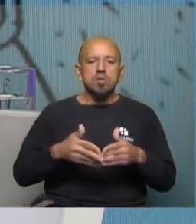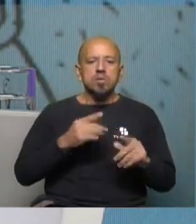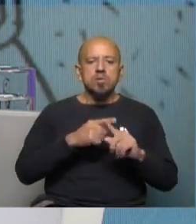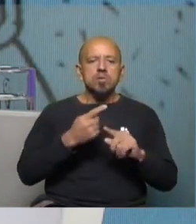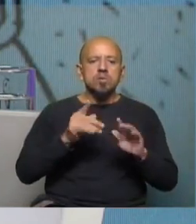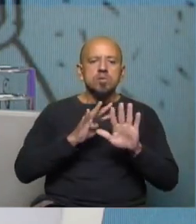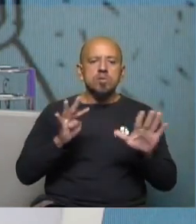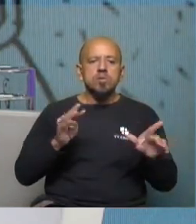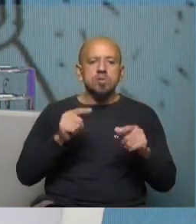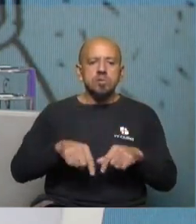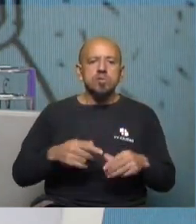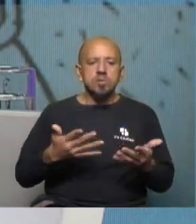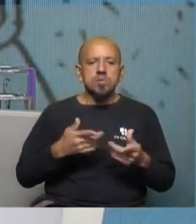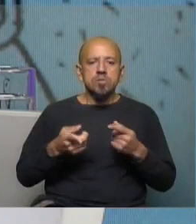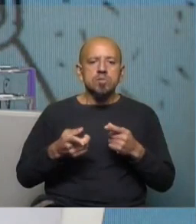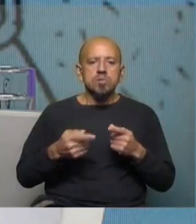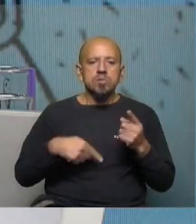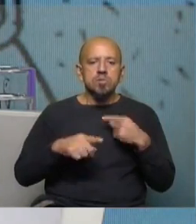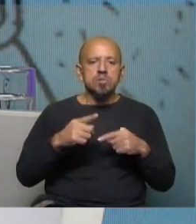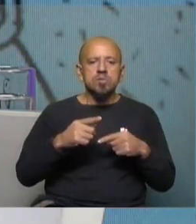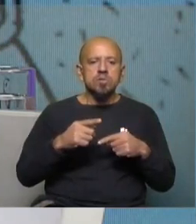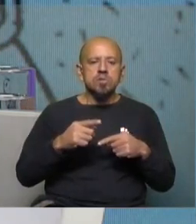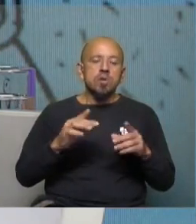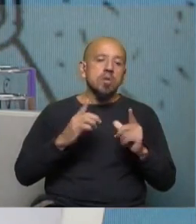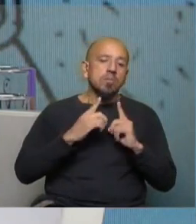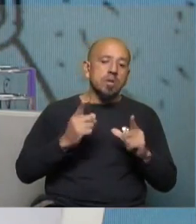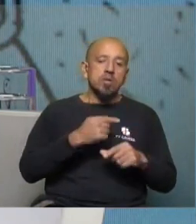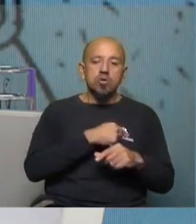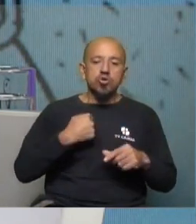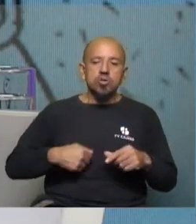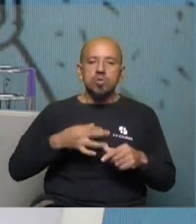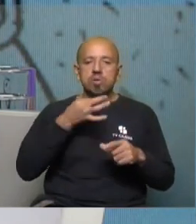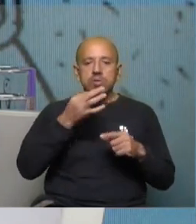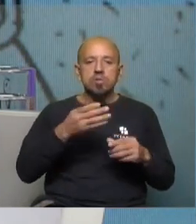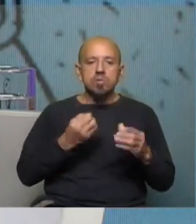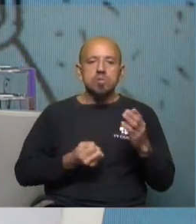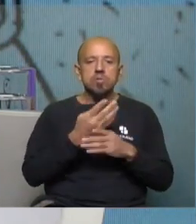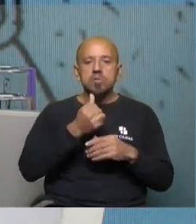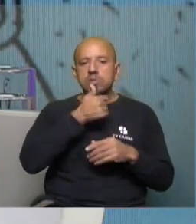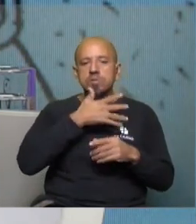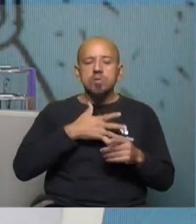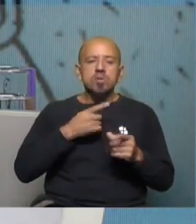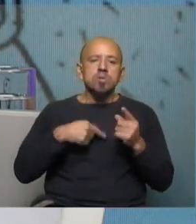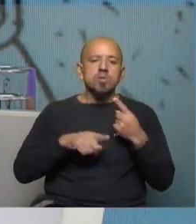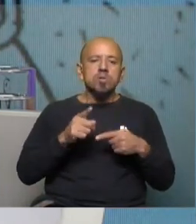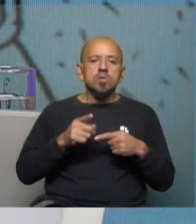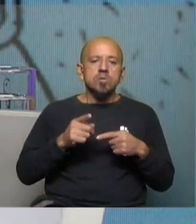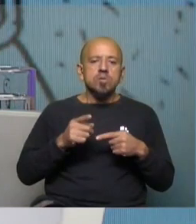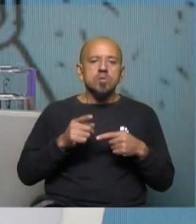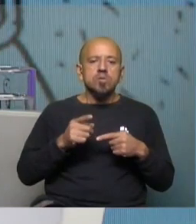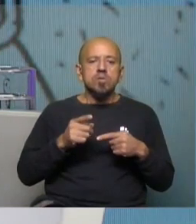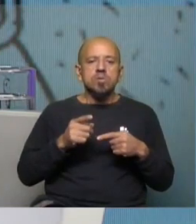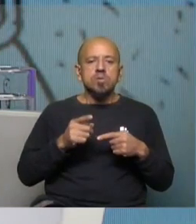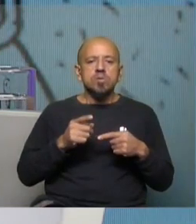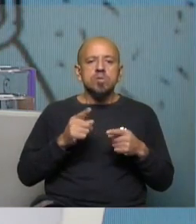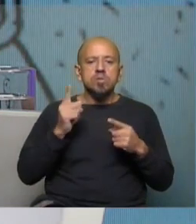y me lo puso en el Imperio actual hasta que los chinos digan lo contrario no O sea me lo me modernizó toda la historia y lo que y lo que es increíble claro